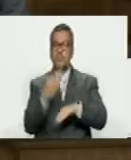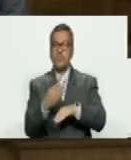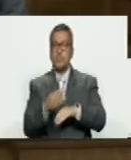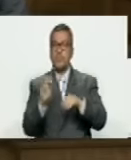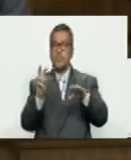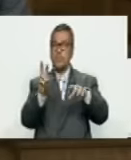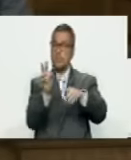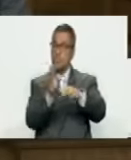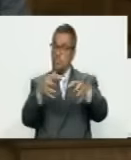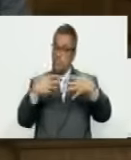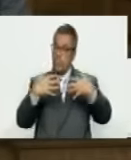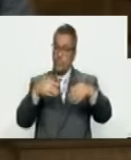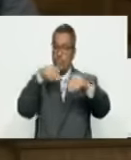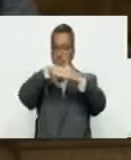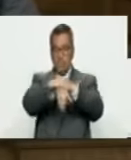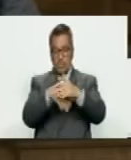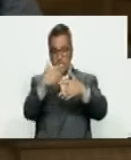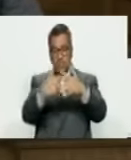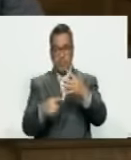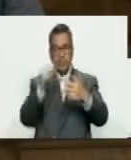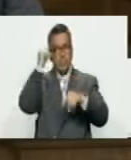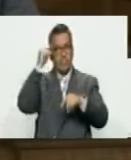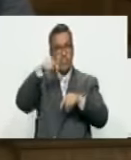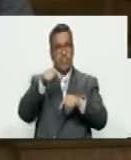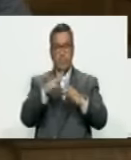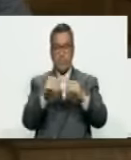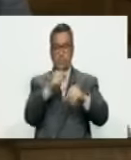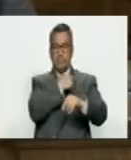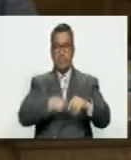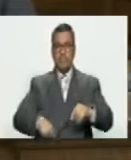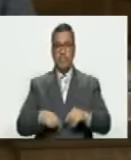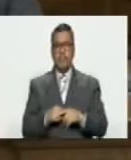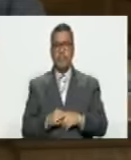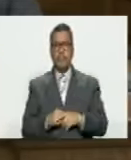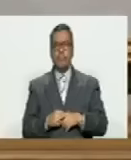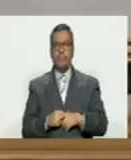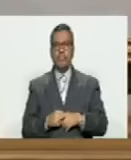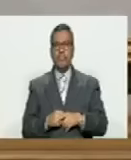urgencia reglamentaria para ser incluido en el orden del día. Es todo, ciudadano presidente.